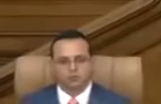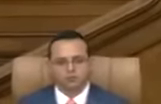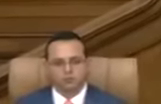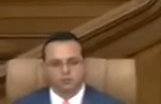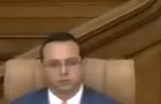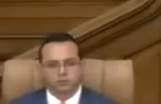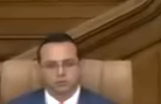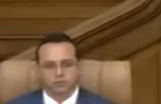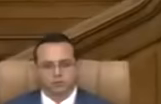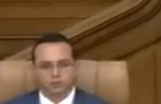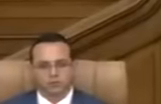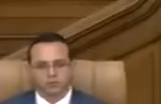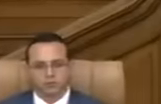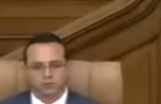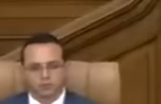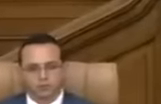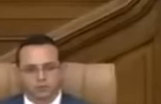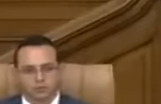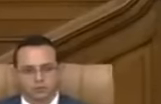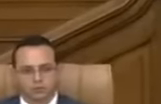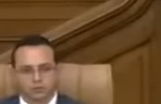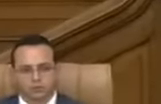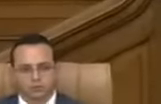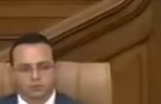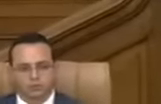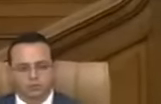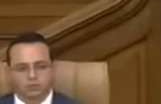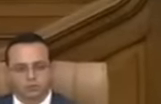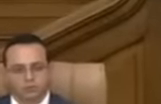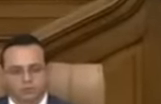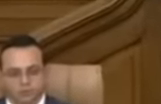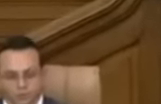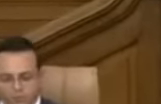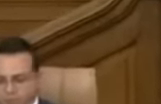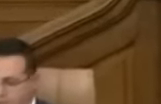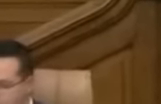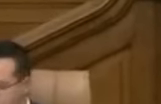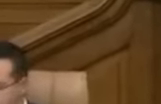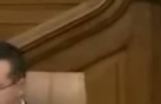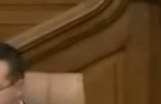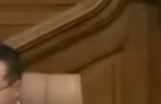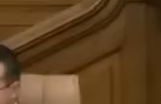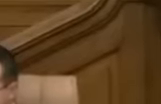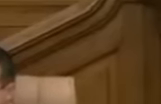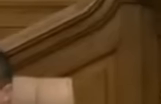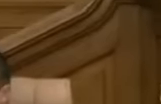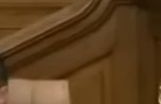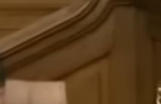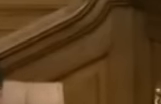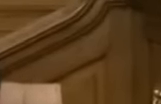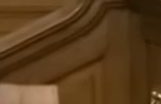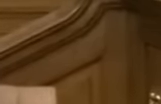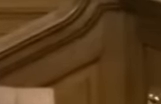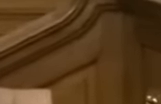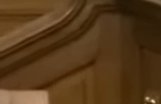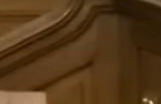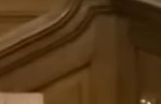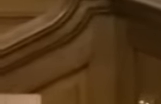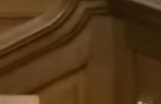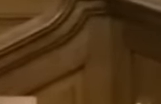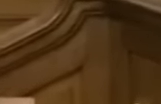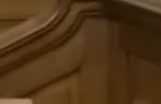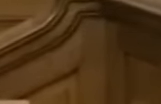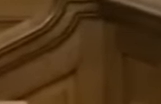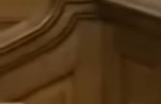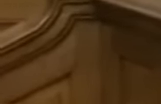Buenas tardes, colegas parlamentarios, parlamentarias. Buenas tardes, querido presidente de nuestra Asamblea Nacional,